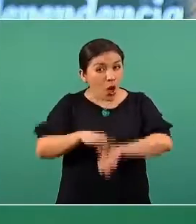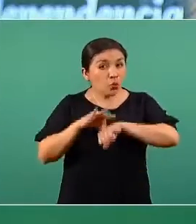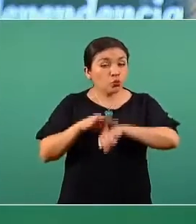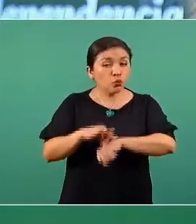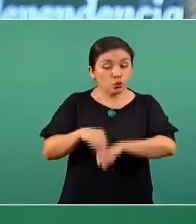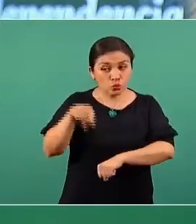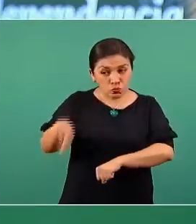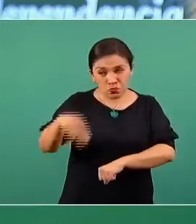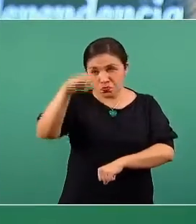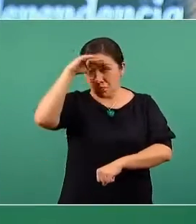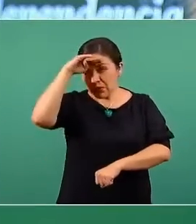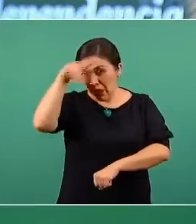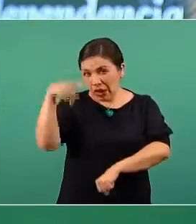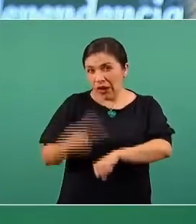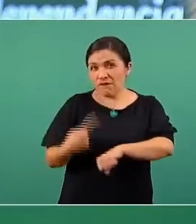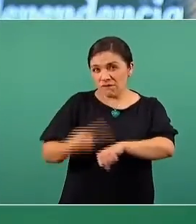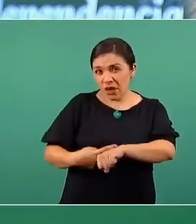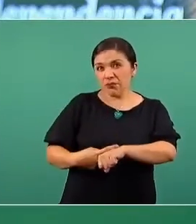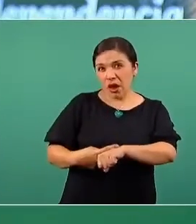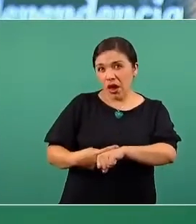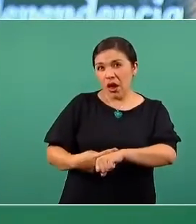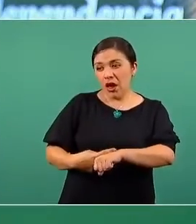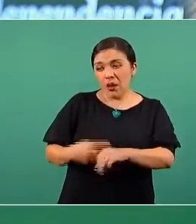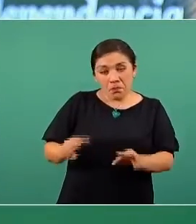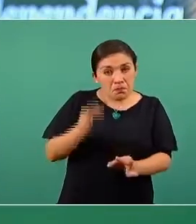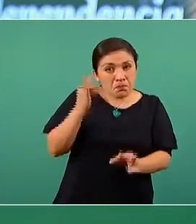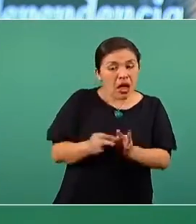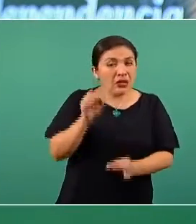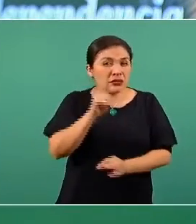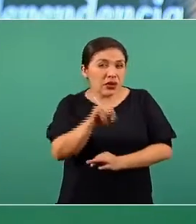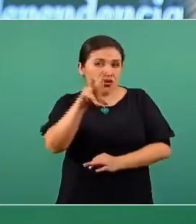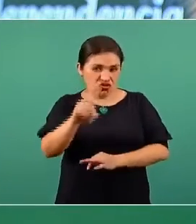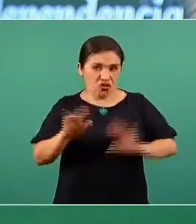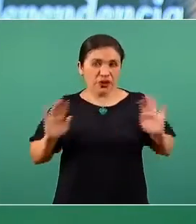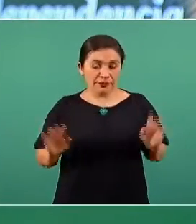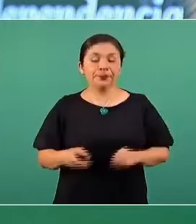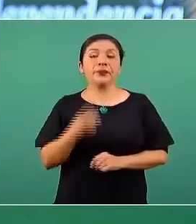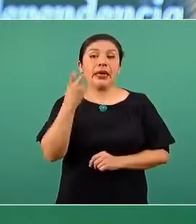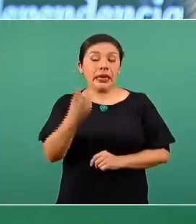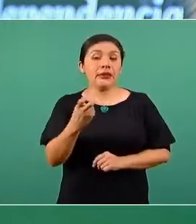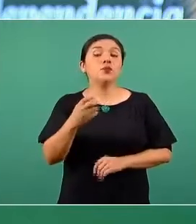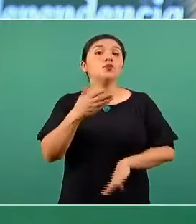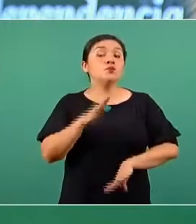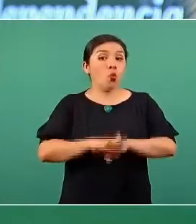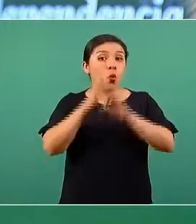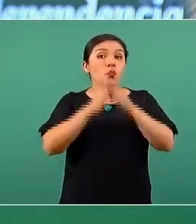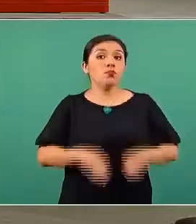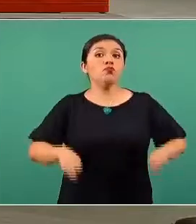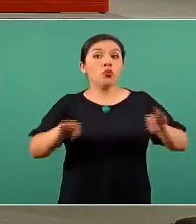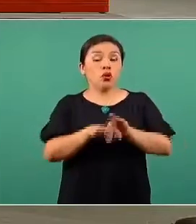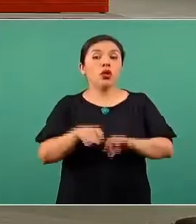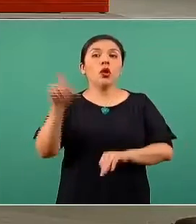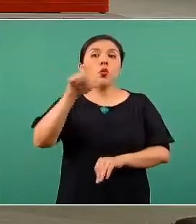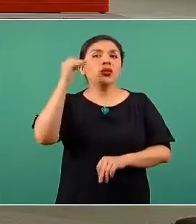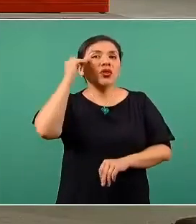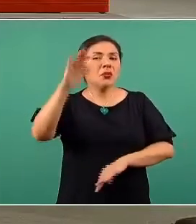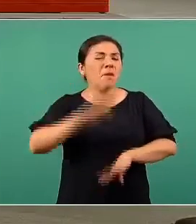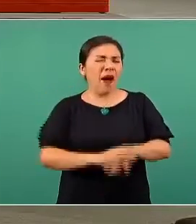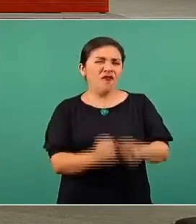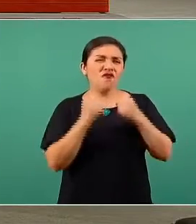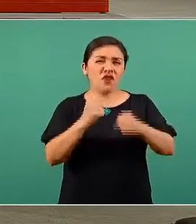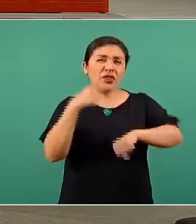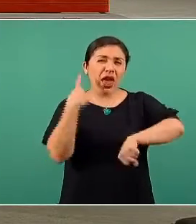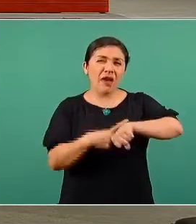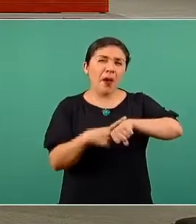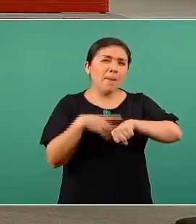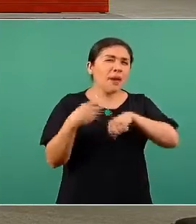para considerarla corroborada. Esto fue de particular importancia en los momentos más intensos de la